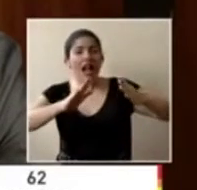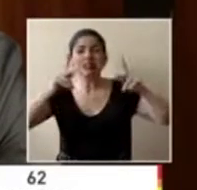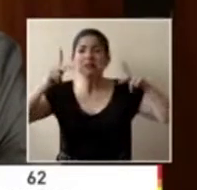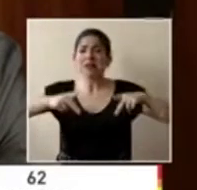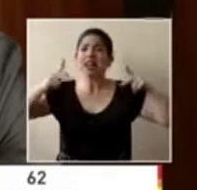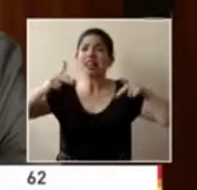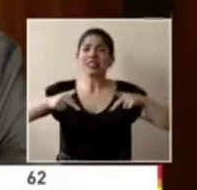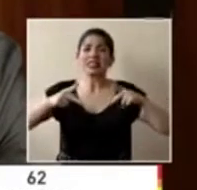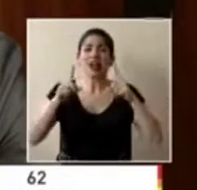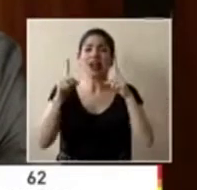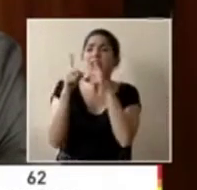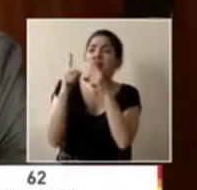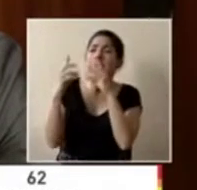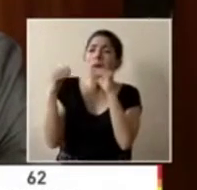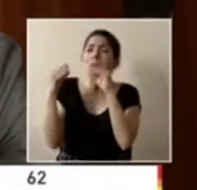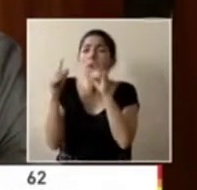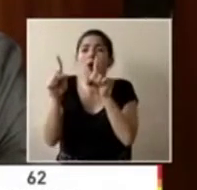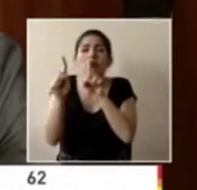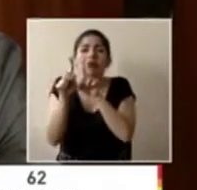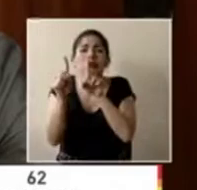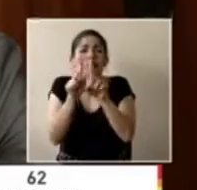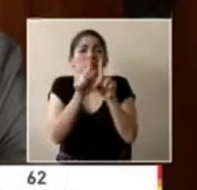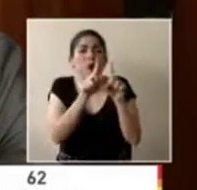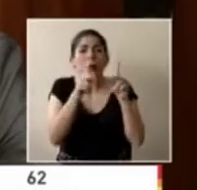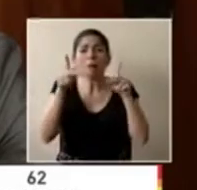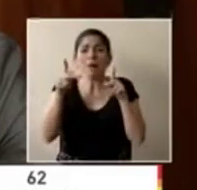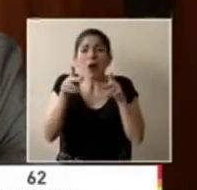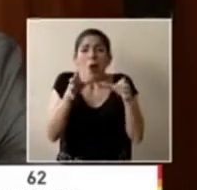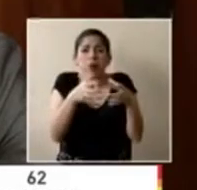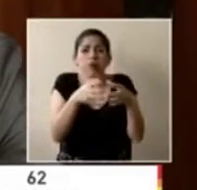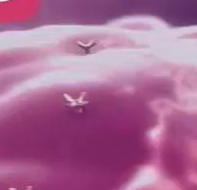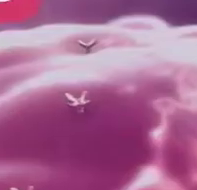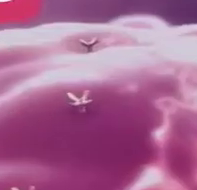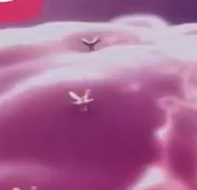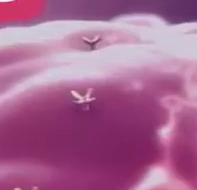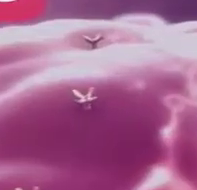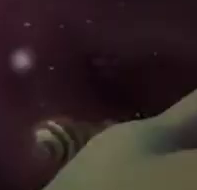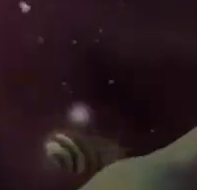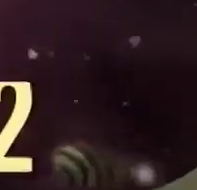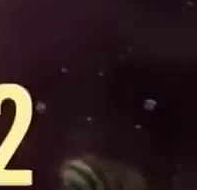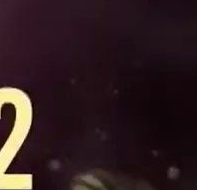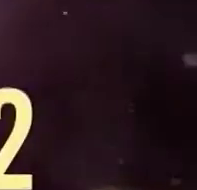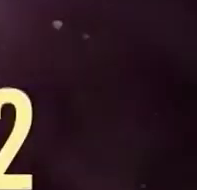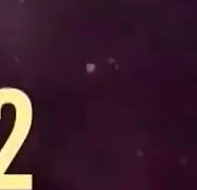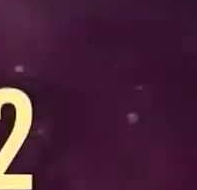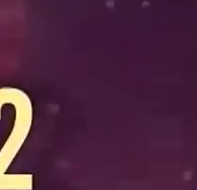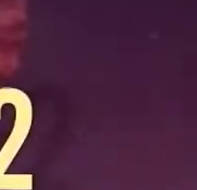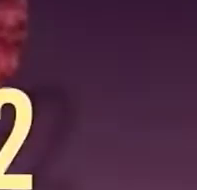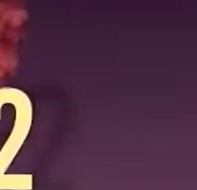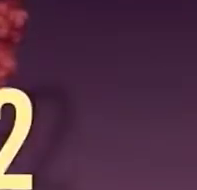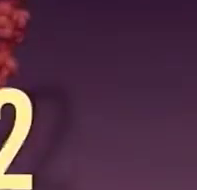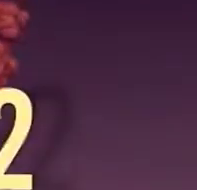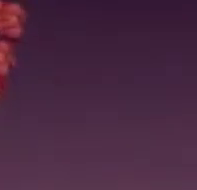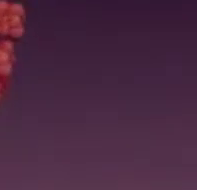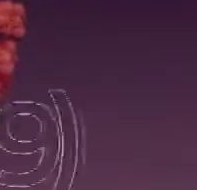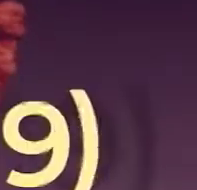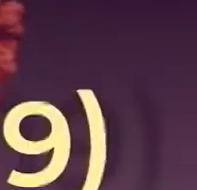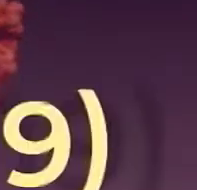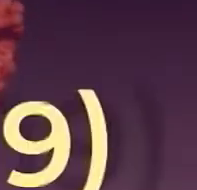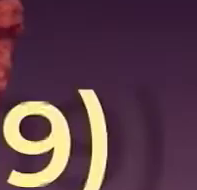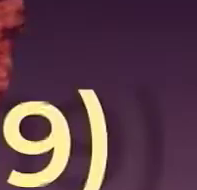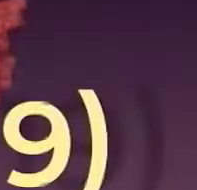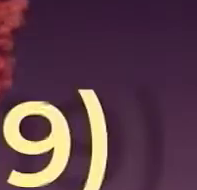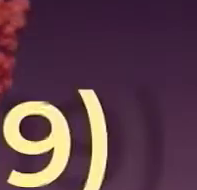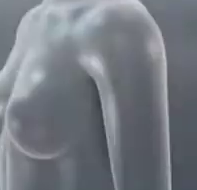gente muy cerca de otras conglomeraciones de personas, a pesar de que anunciamos el asunto de los bancos,